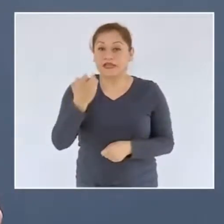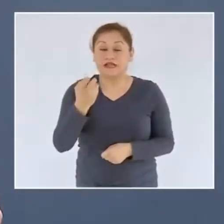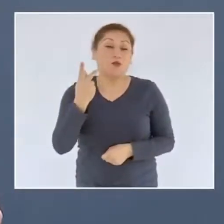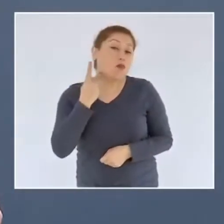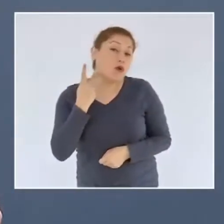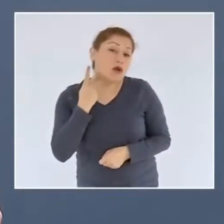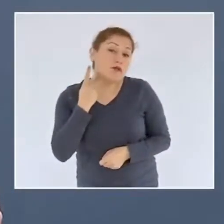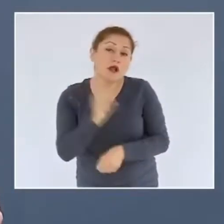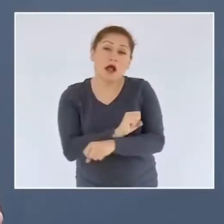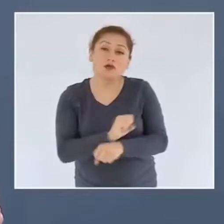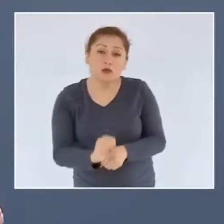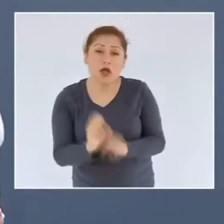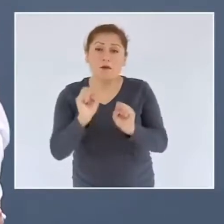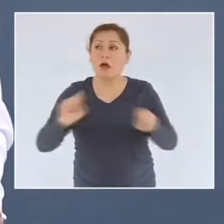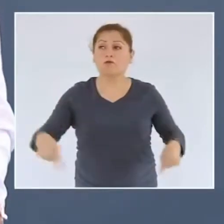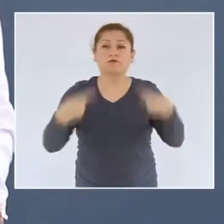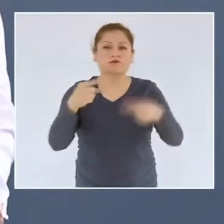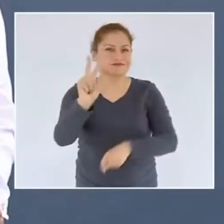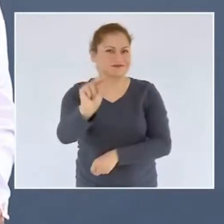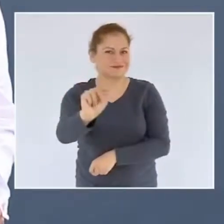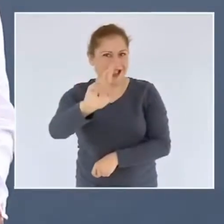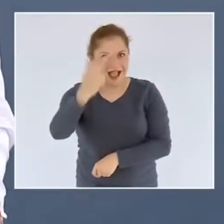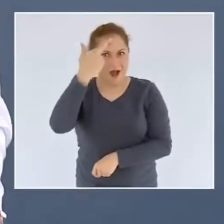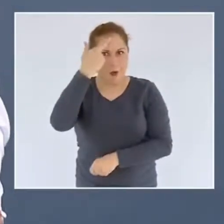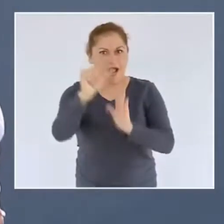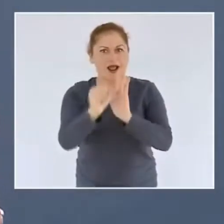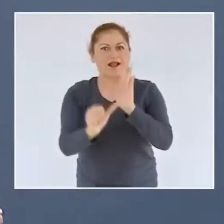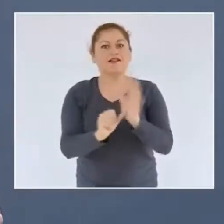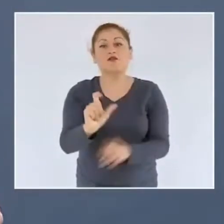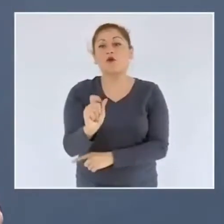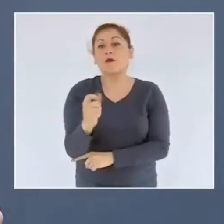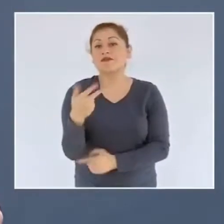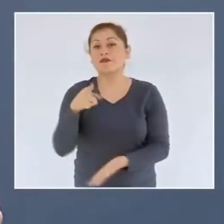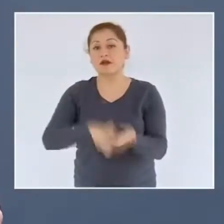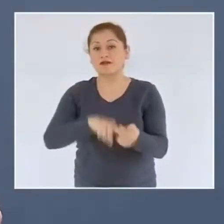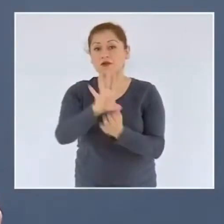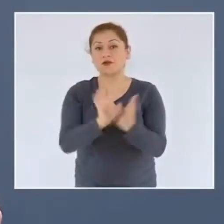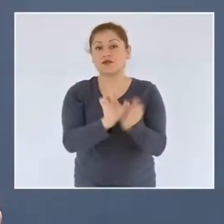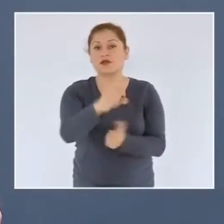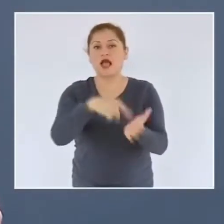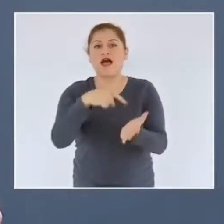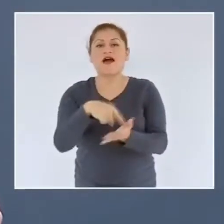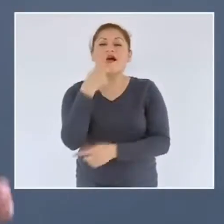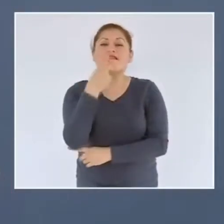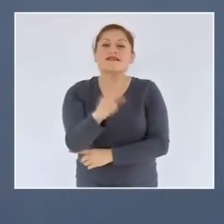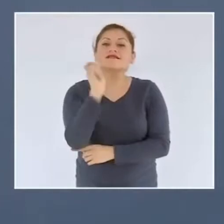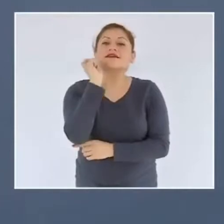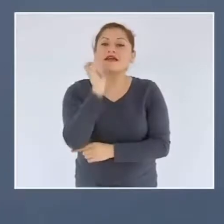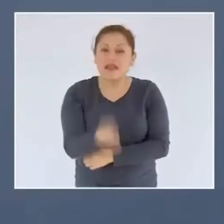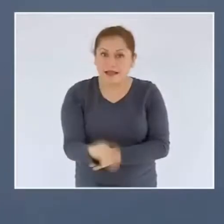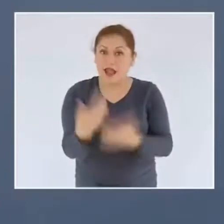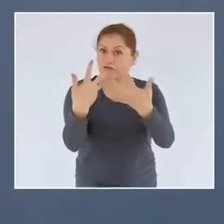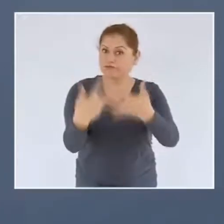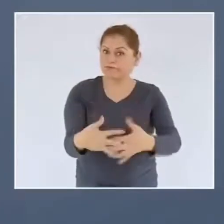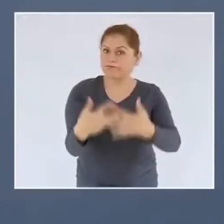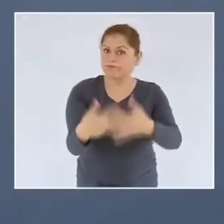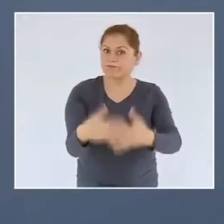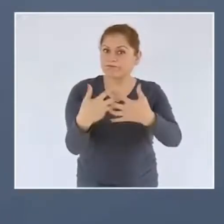coyuntura. Recordemos que el artículo 28 constitucional establece que tratándose de la industria eléctrica no